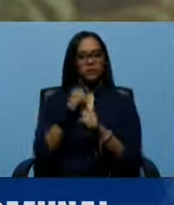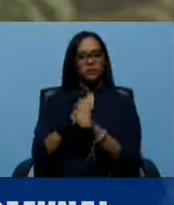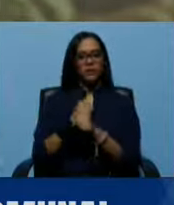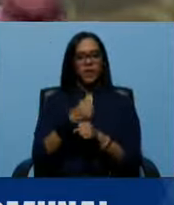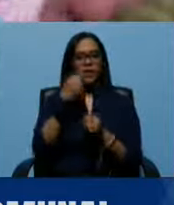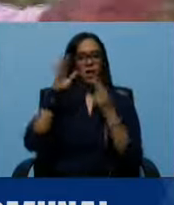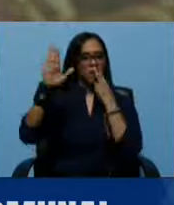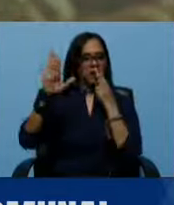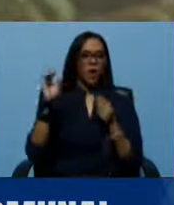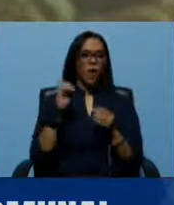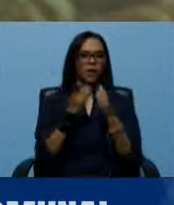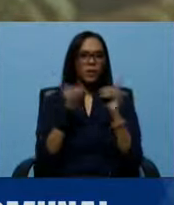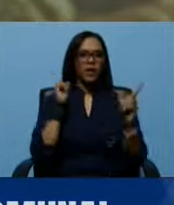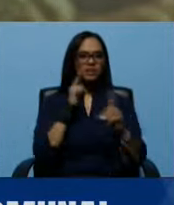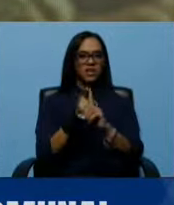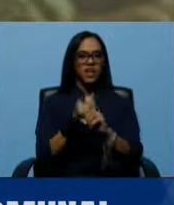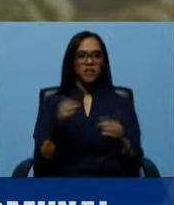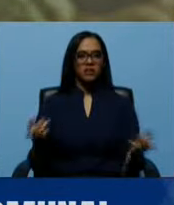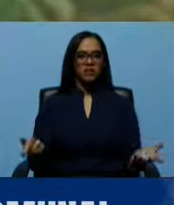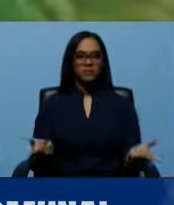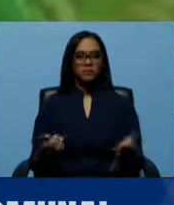¿Fascismo o democracia directa?